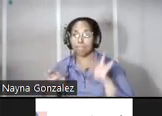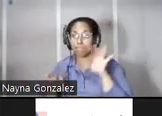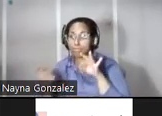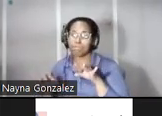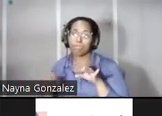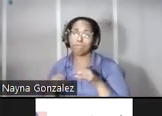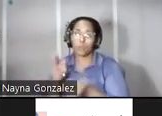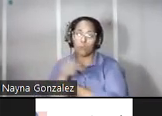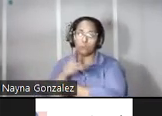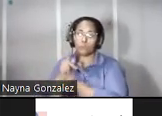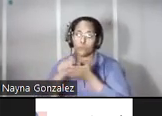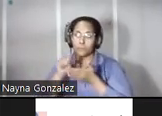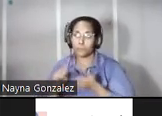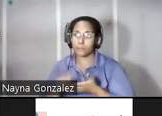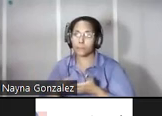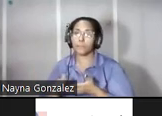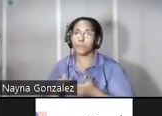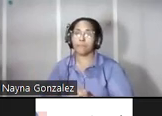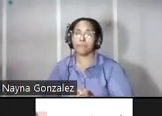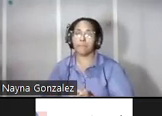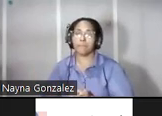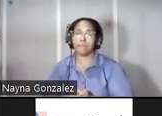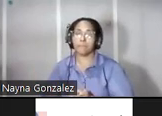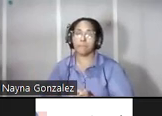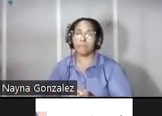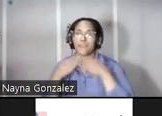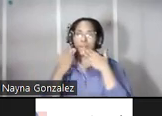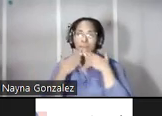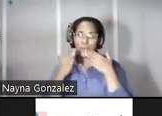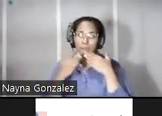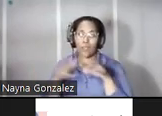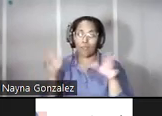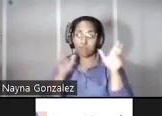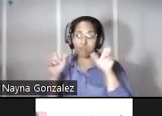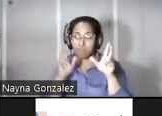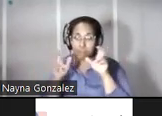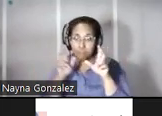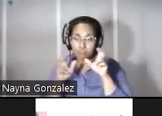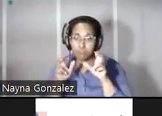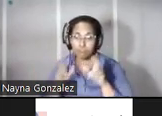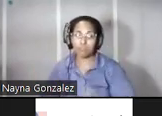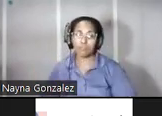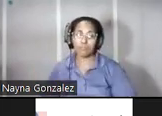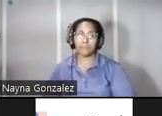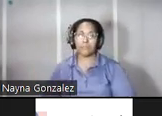entonces son extractos de algunos de los poemas que él escribió. Así que, pues nada, muchas gracias por